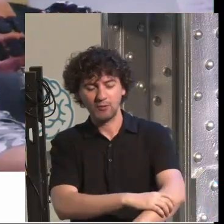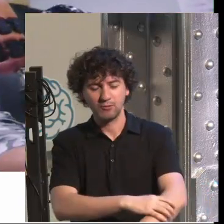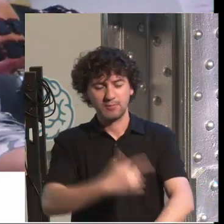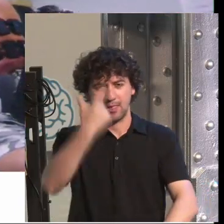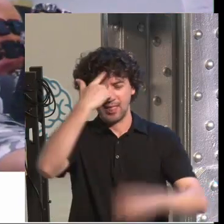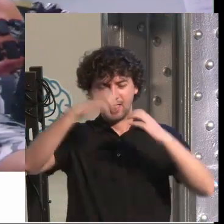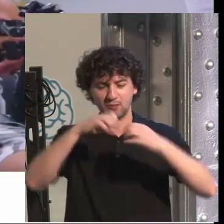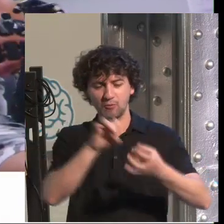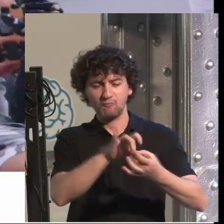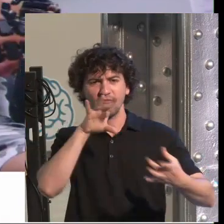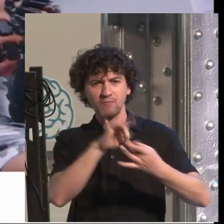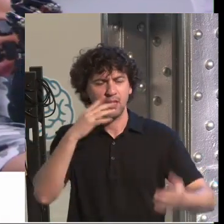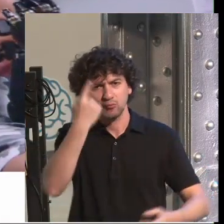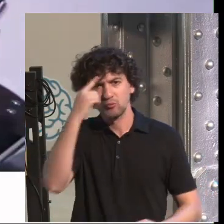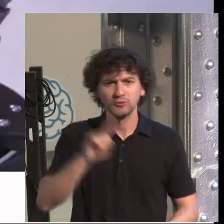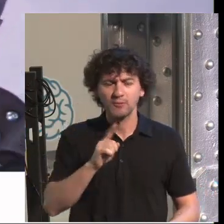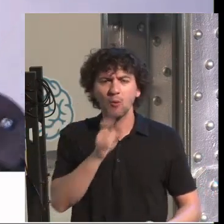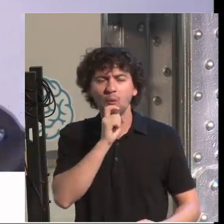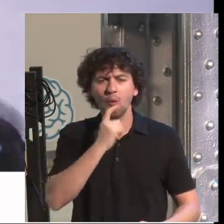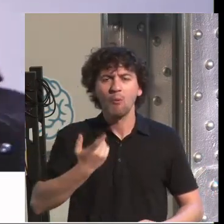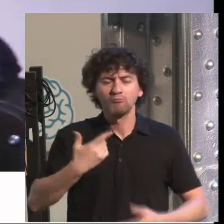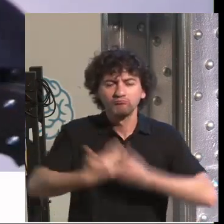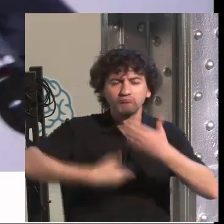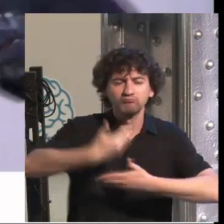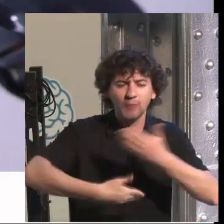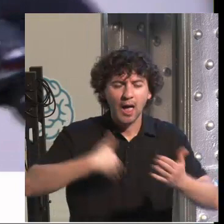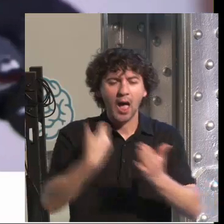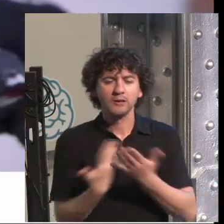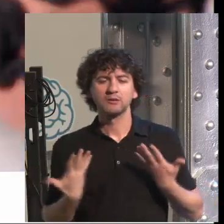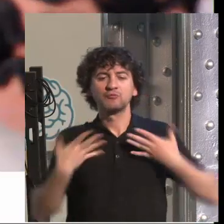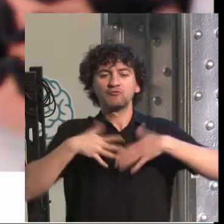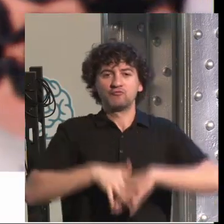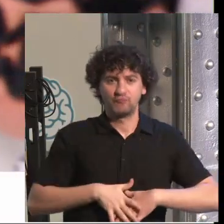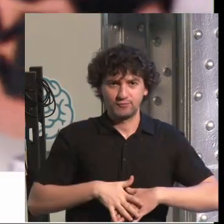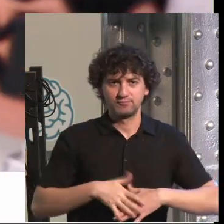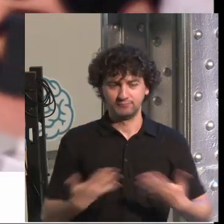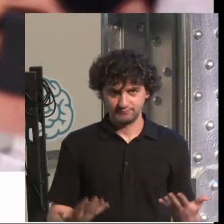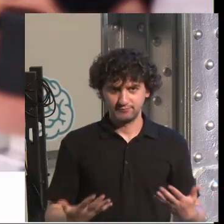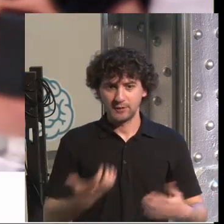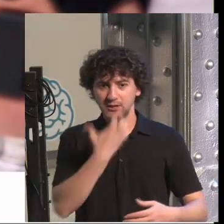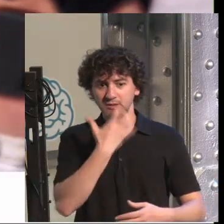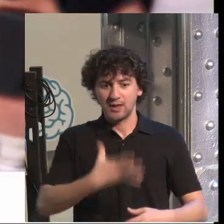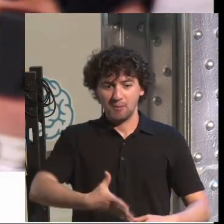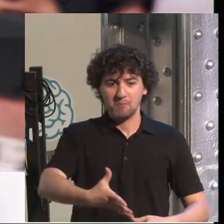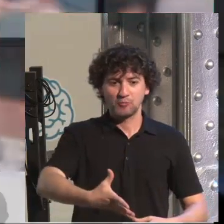proporcionarle el feedback, él no sabe cómo de fuerte está apretando. Y entonces si se pasa a la persona a la que le esté dando la mano, le puede estrujar la mano.